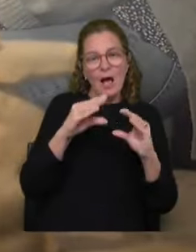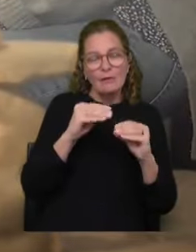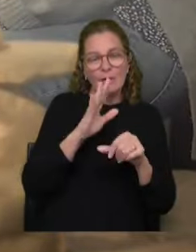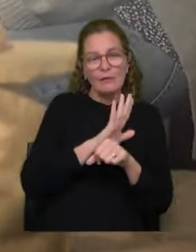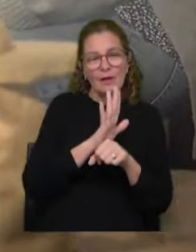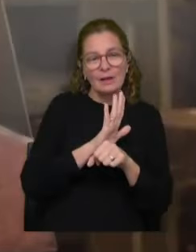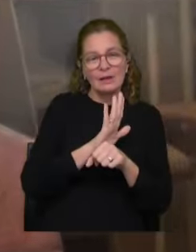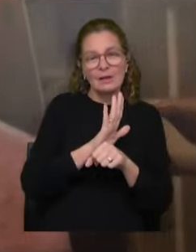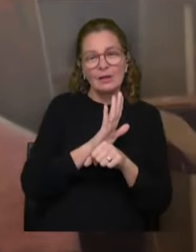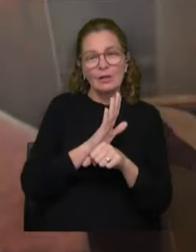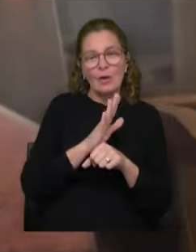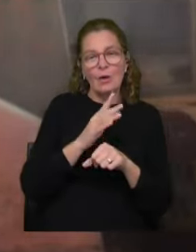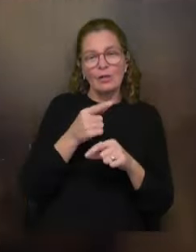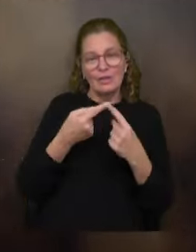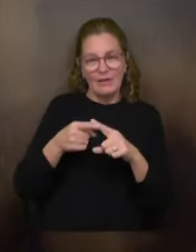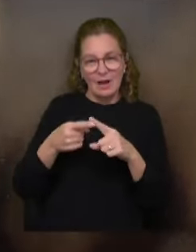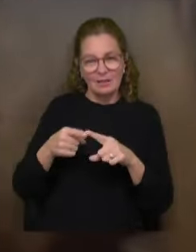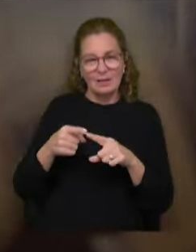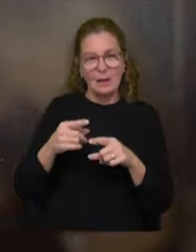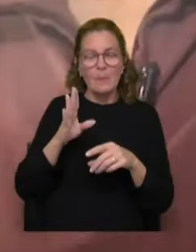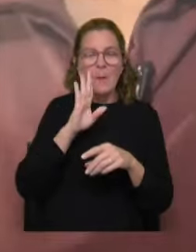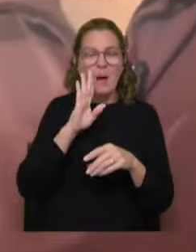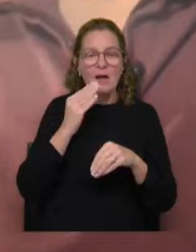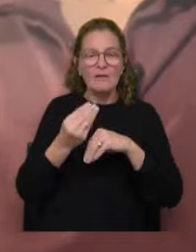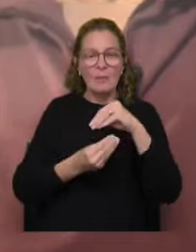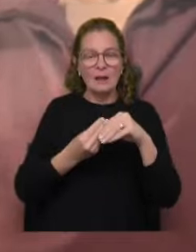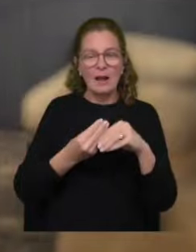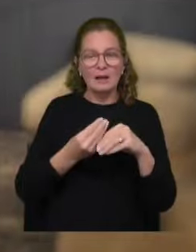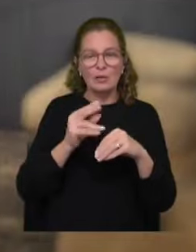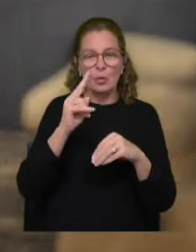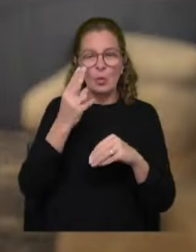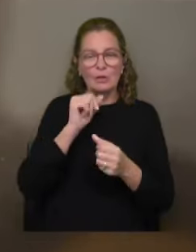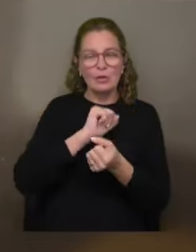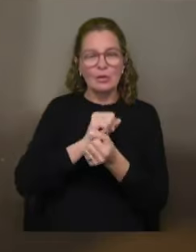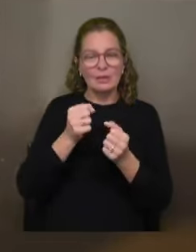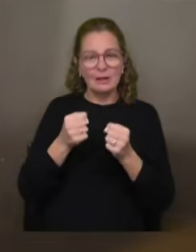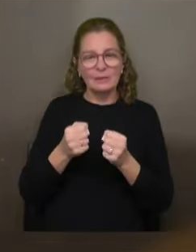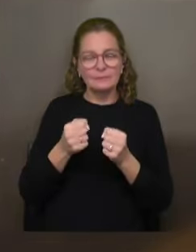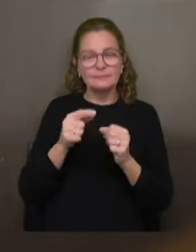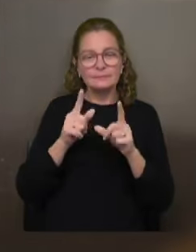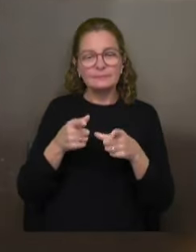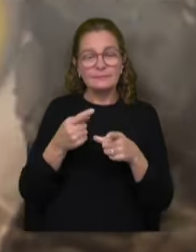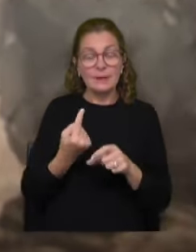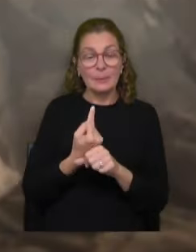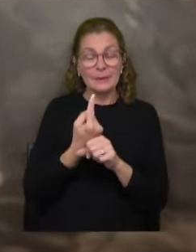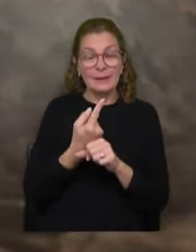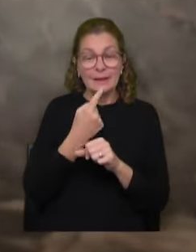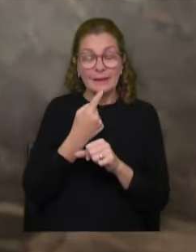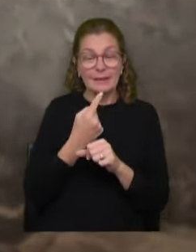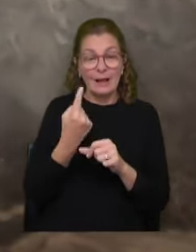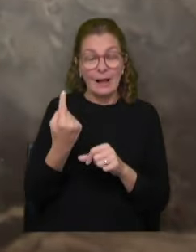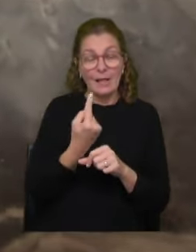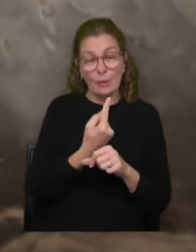Federico Veiga, Damián Ibarguren y madres y familiares de uruguayos detenidos desaparecidos, y que contó con la premisa de asignar a